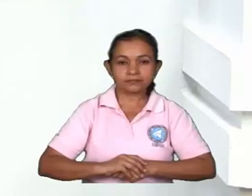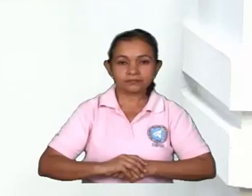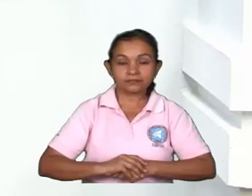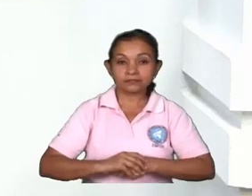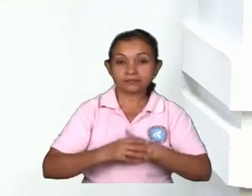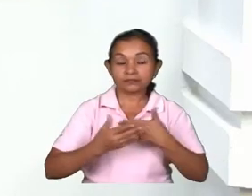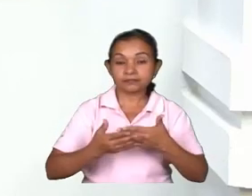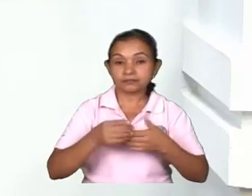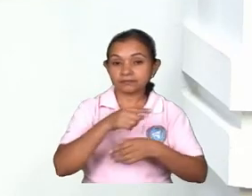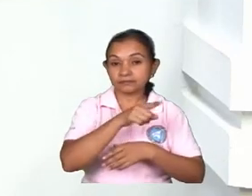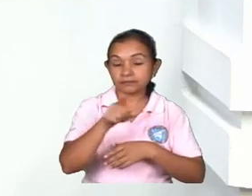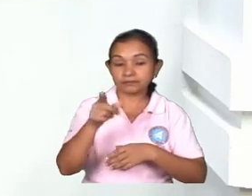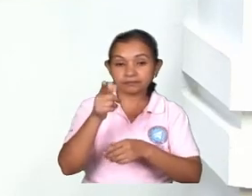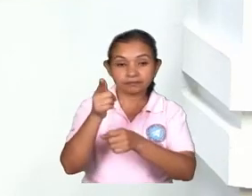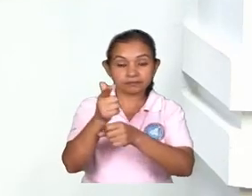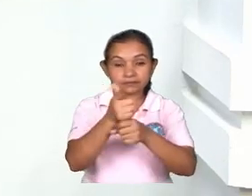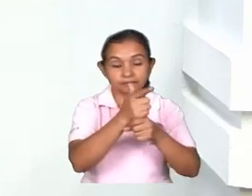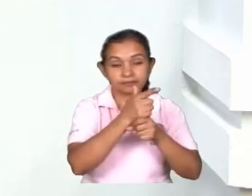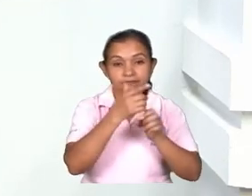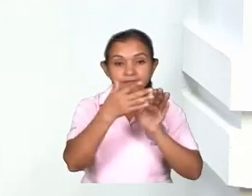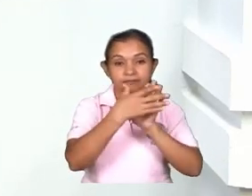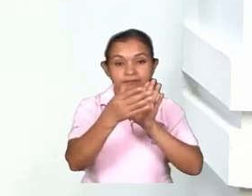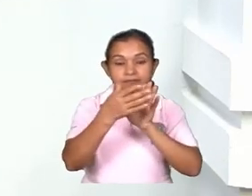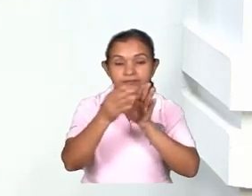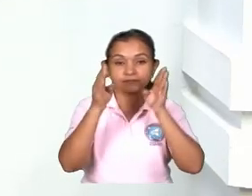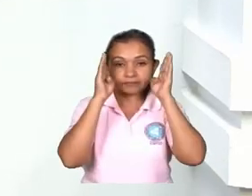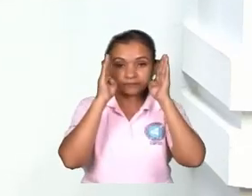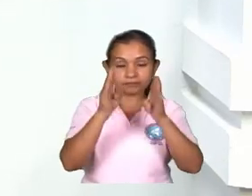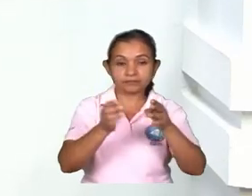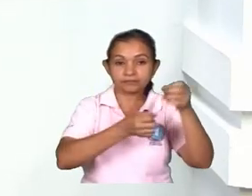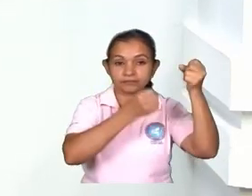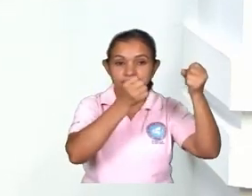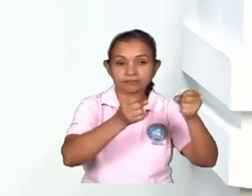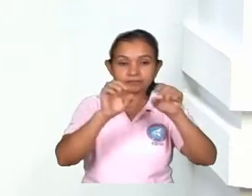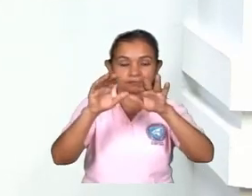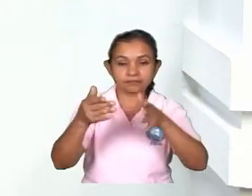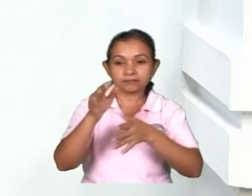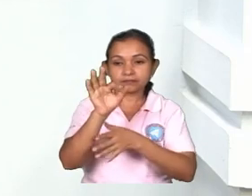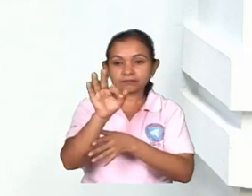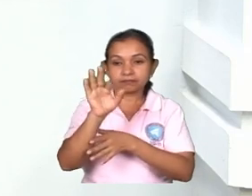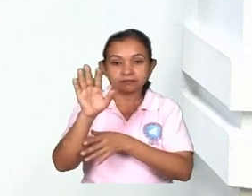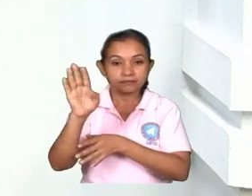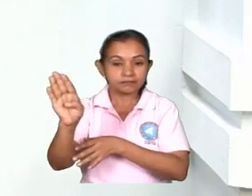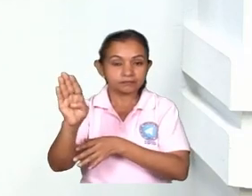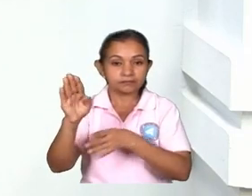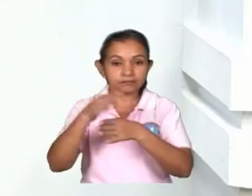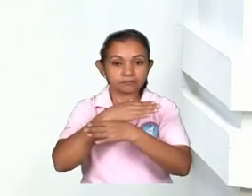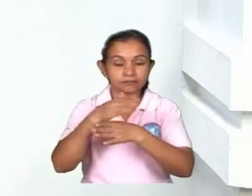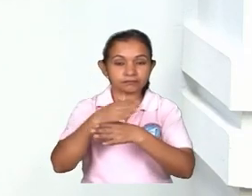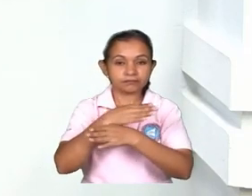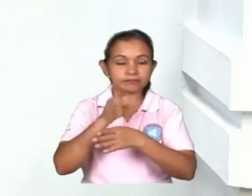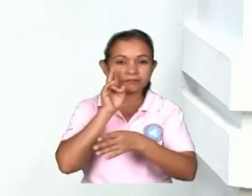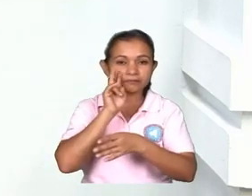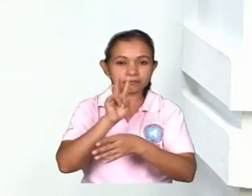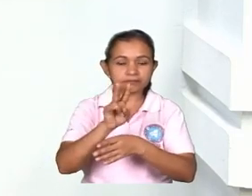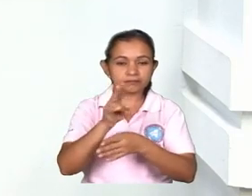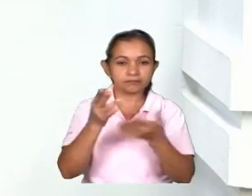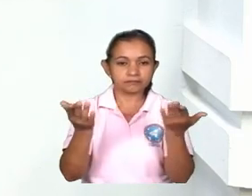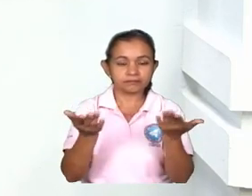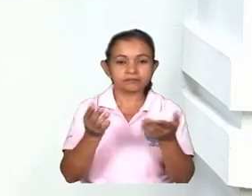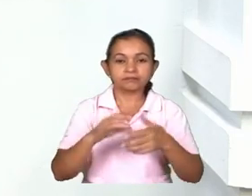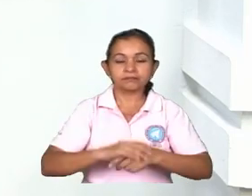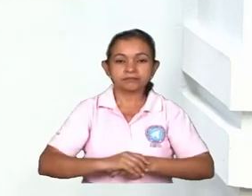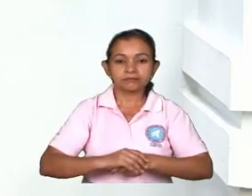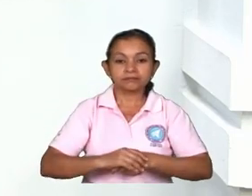Y ahí están, esos son los videos que están captando la atención de las y los usuarios en las redes sociales y que nos cautivan a través de nuestro